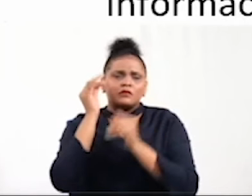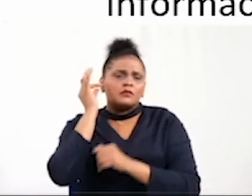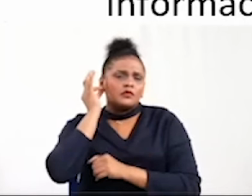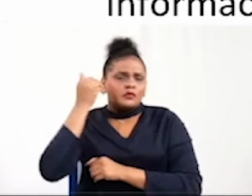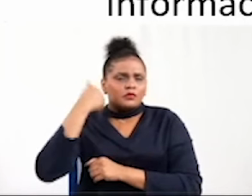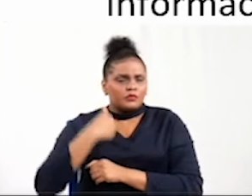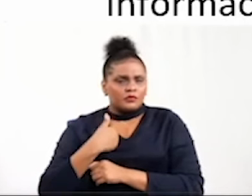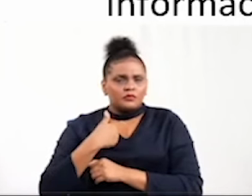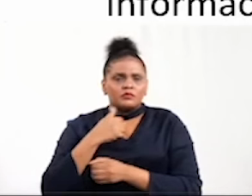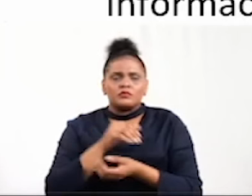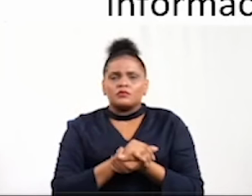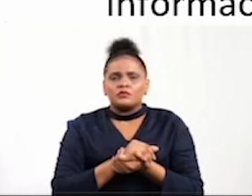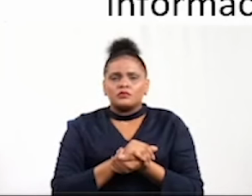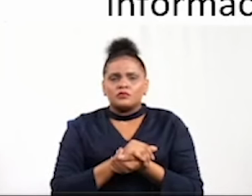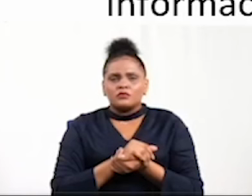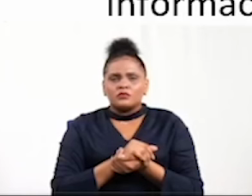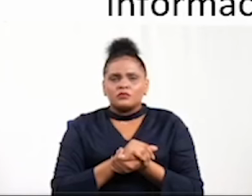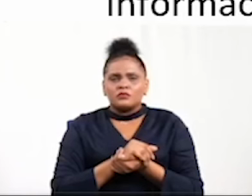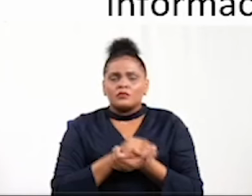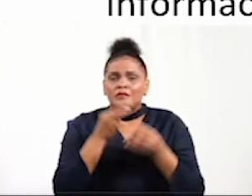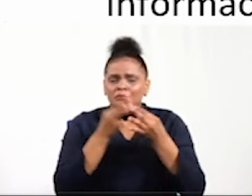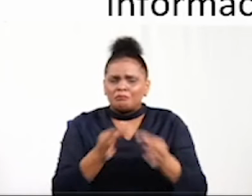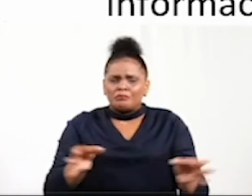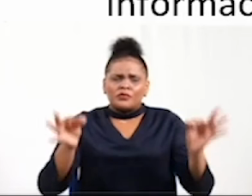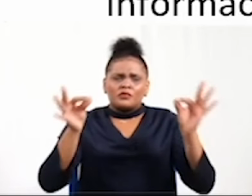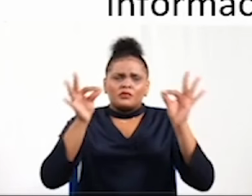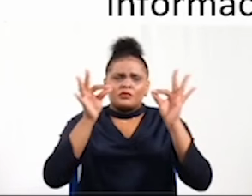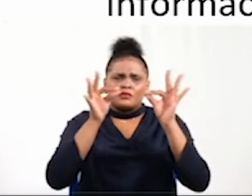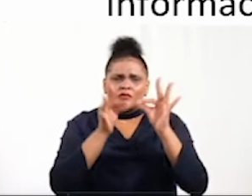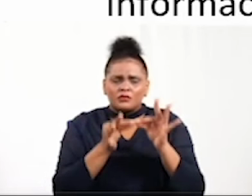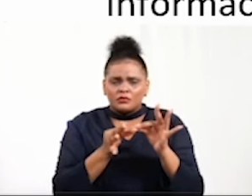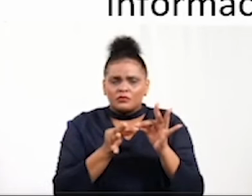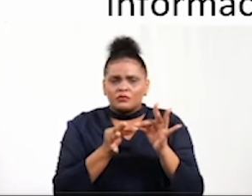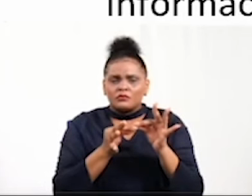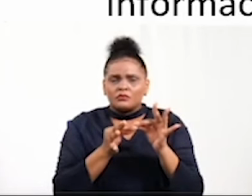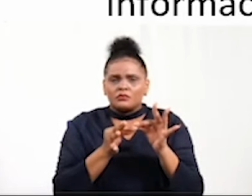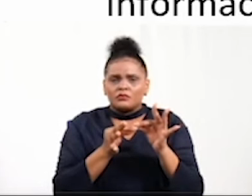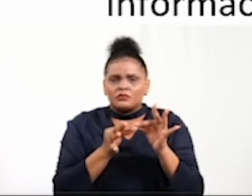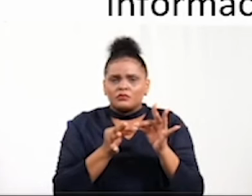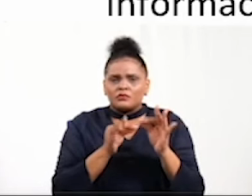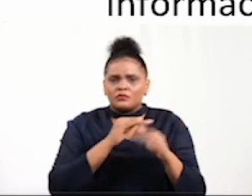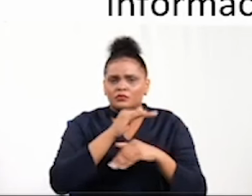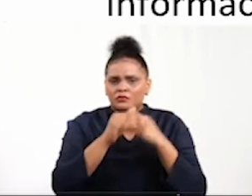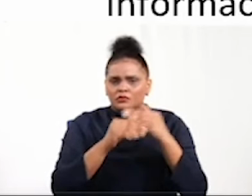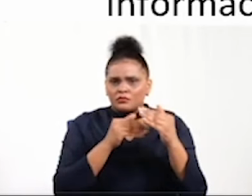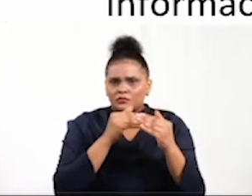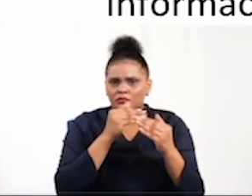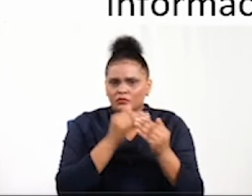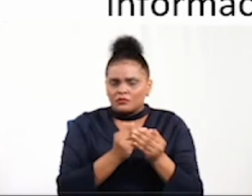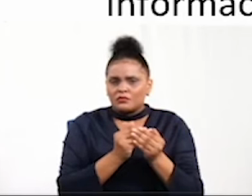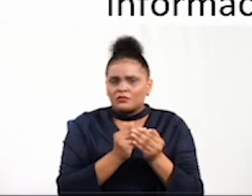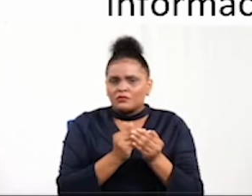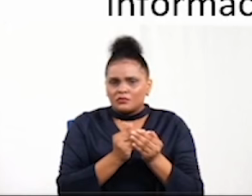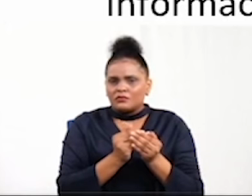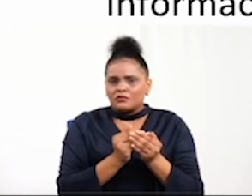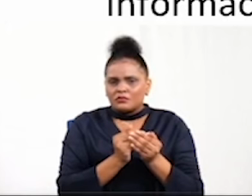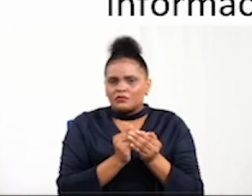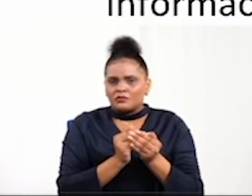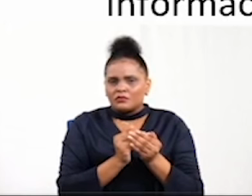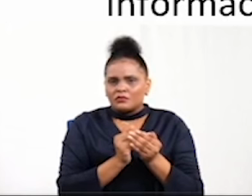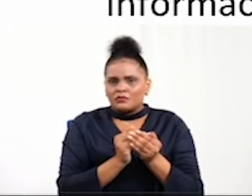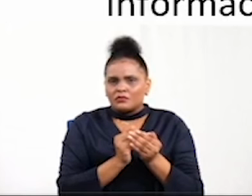propios en su propio caso que hacer aunque es muy importante porque las experiencias en la región demuestran que las autoridades electorales pueden ser actores